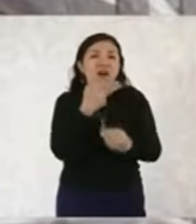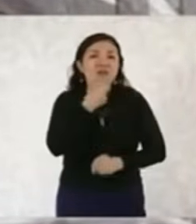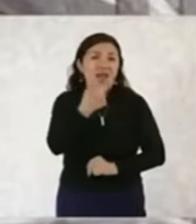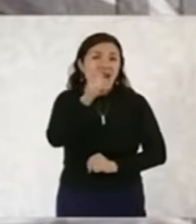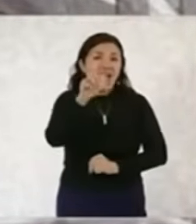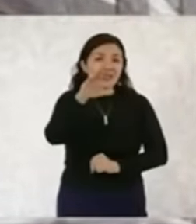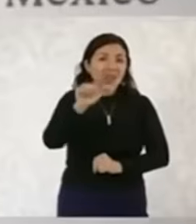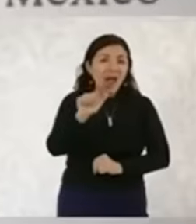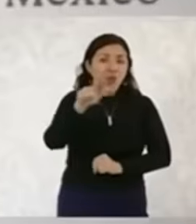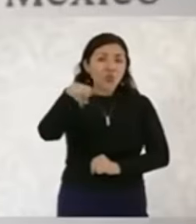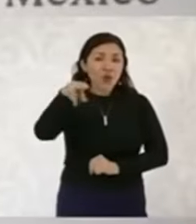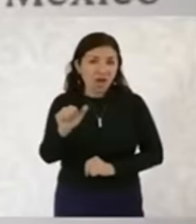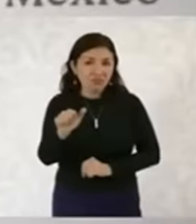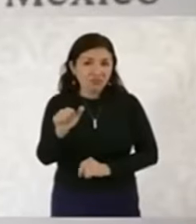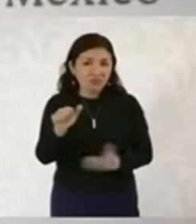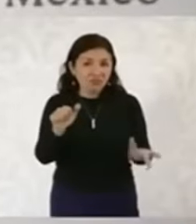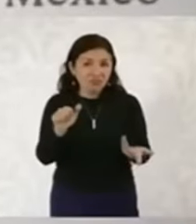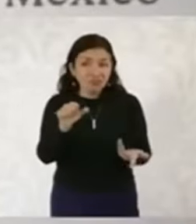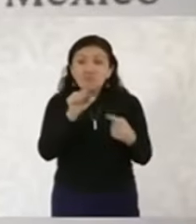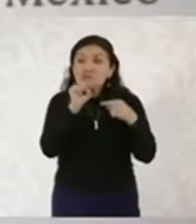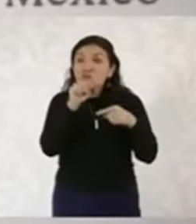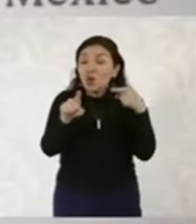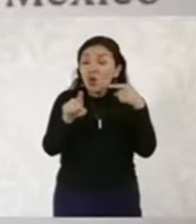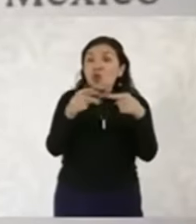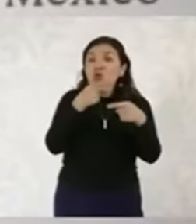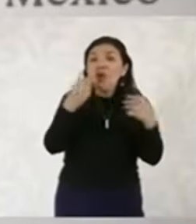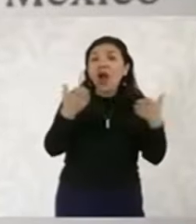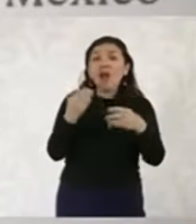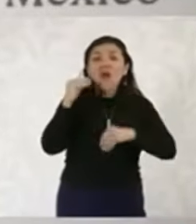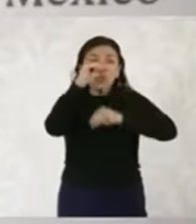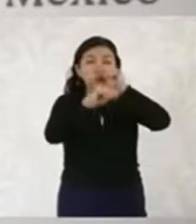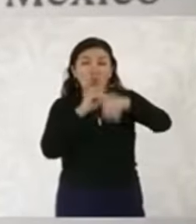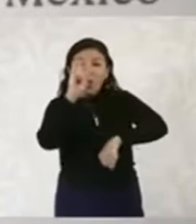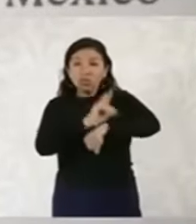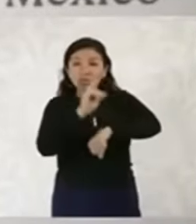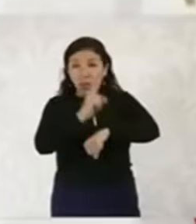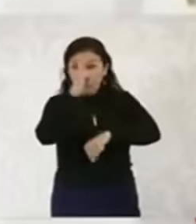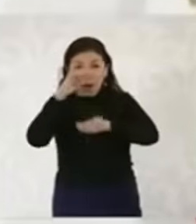García Luna, que hizo un montaje en la televisión